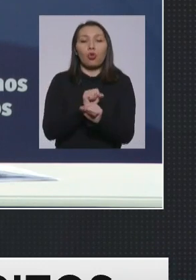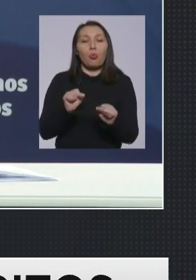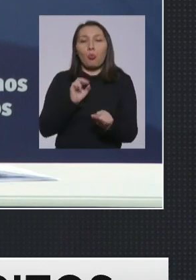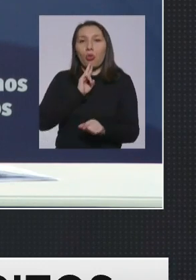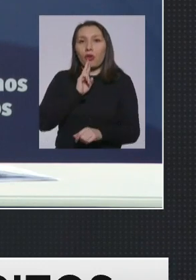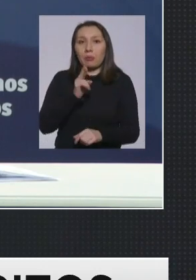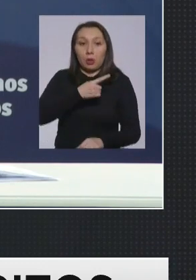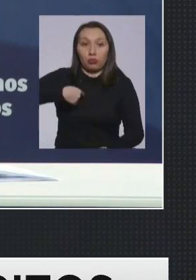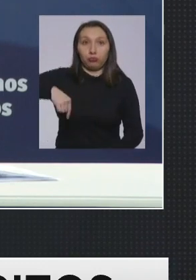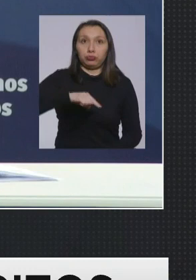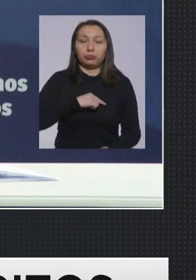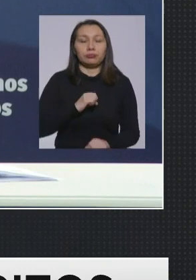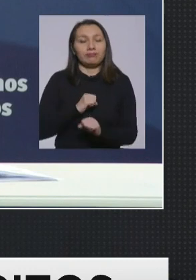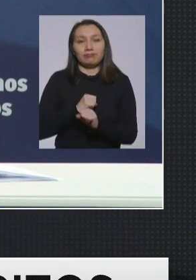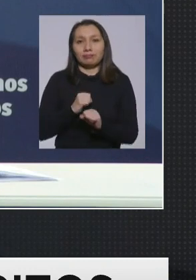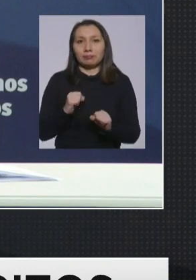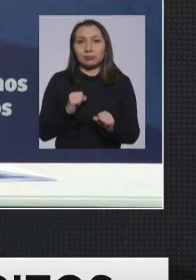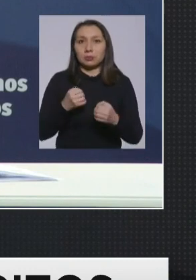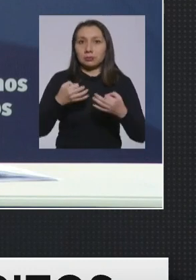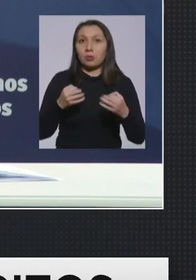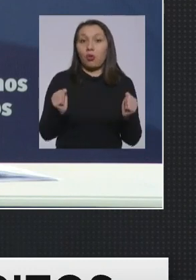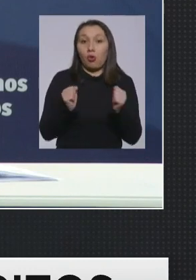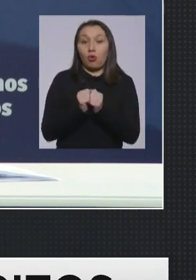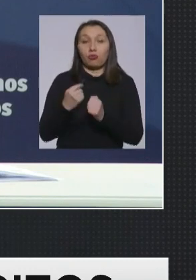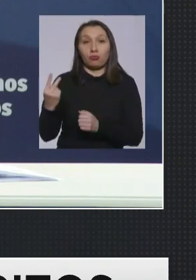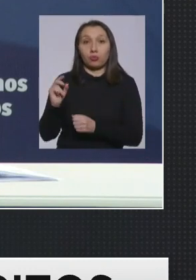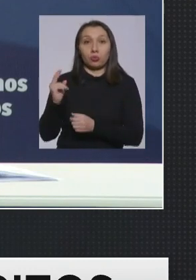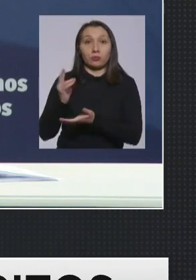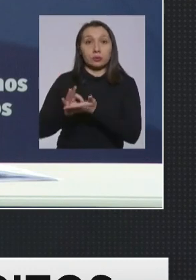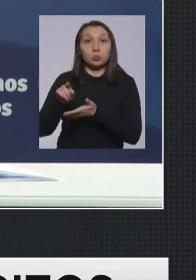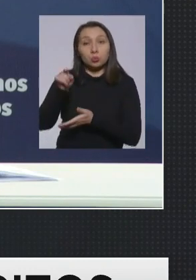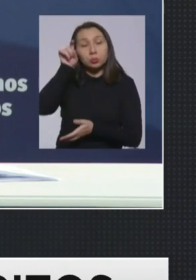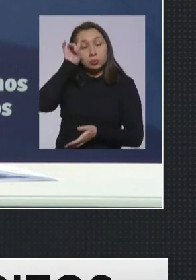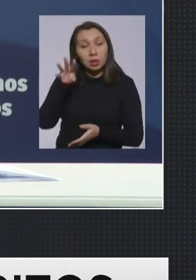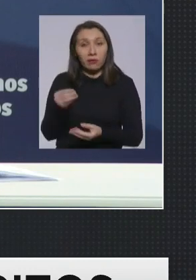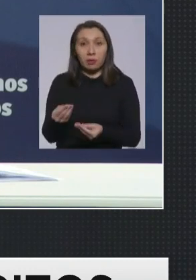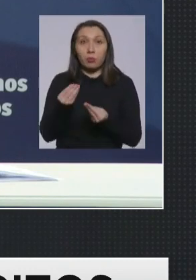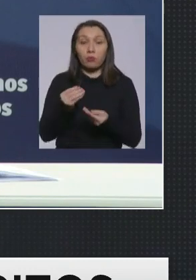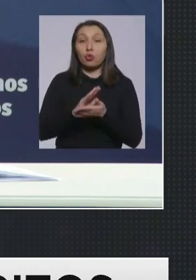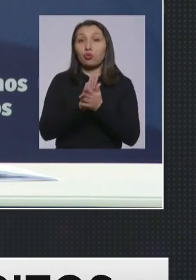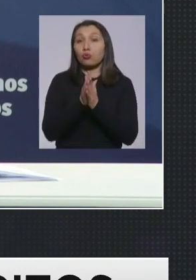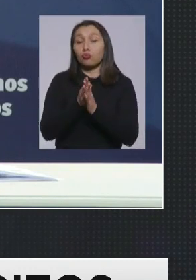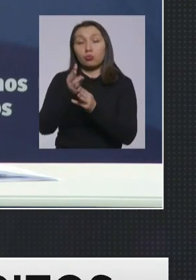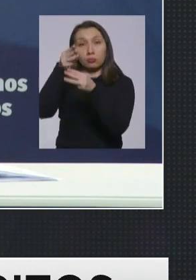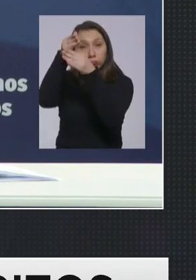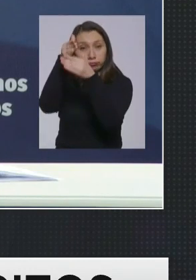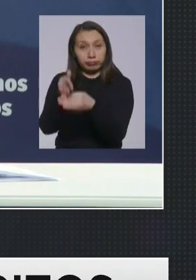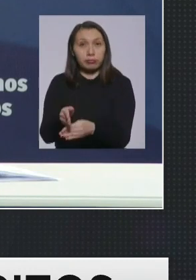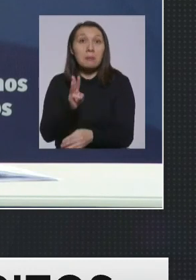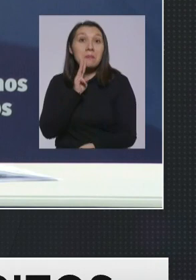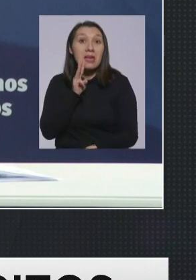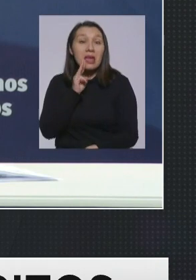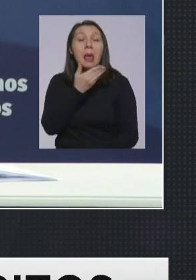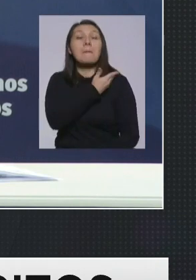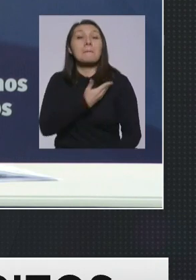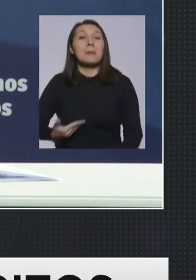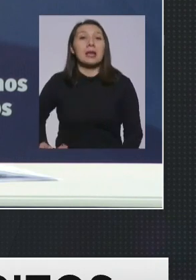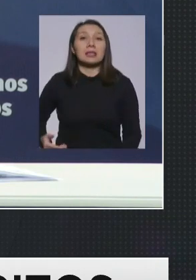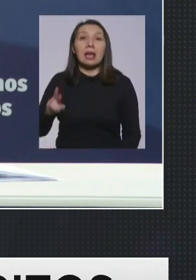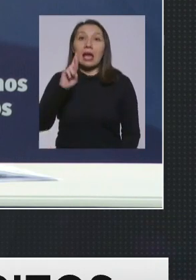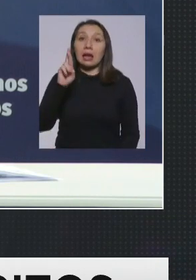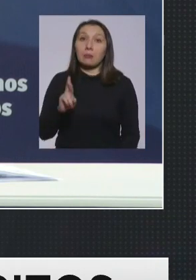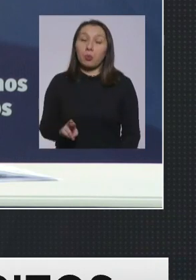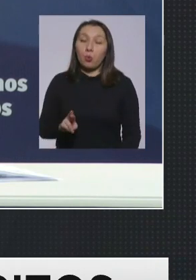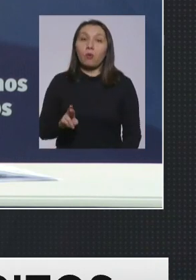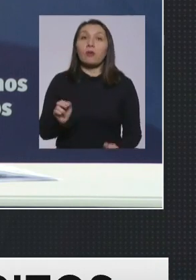responder nosotros con la subsecretaria usted sabe muy bien que todos los miércoles es el presidente de la república